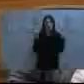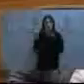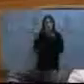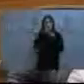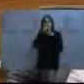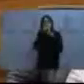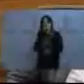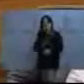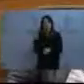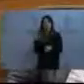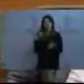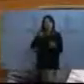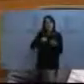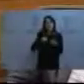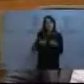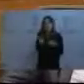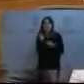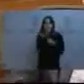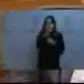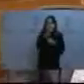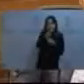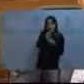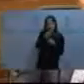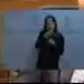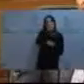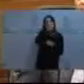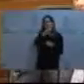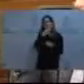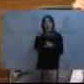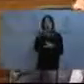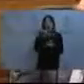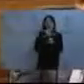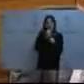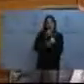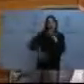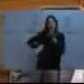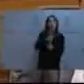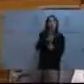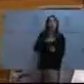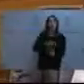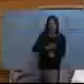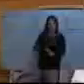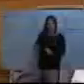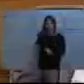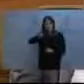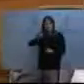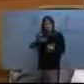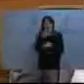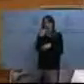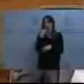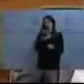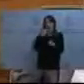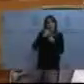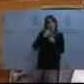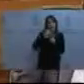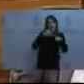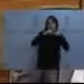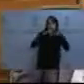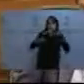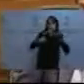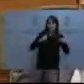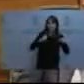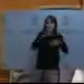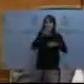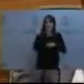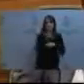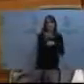de incentivos que hagan a los jóvenes iniciar su actividad. Porque los jóvenes no van a trabajar en Asturias ni van a volver a Asturias por